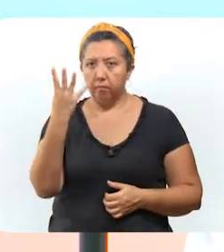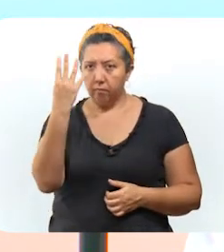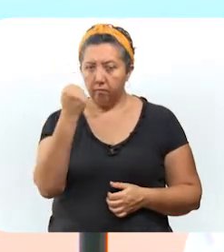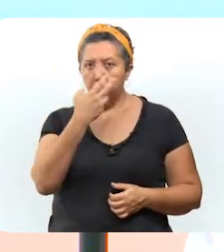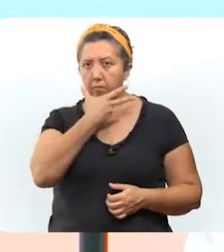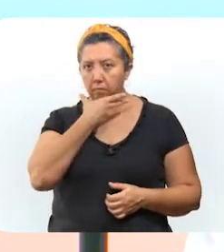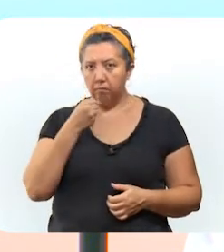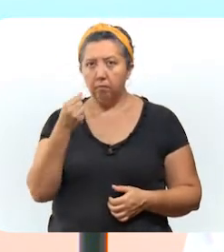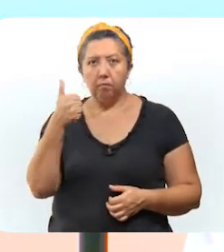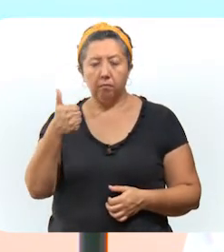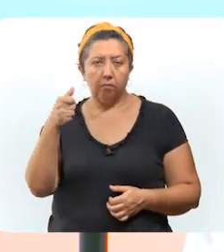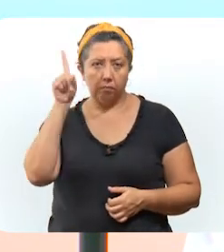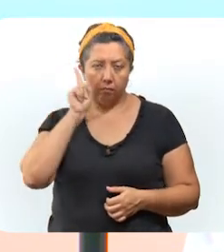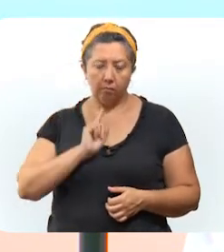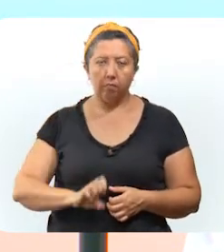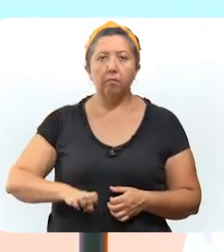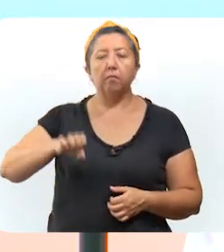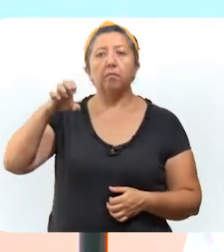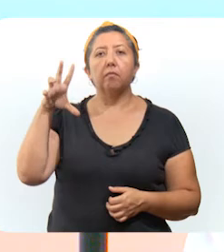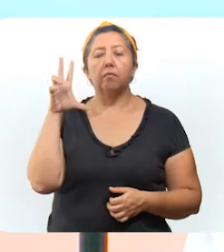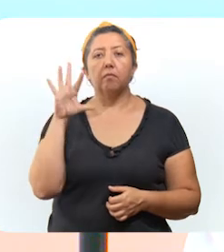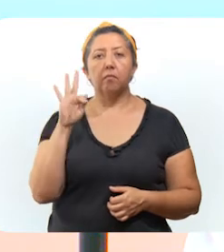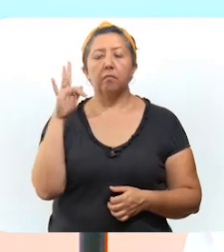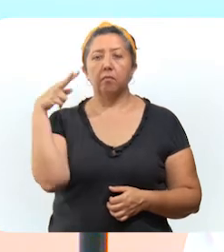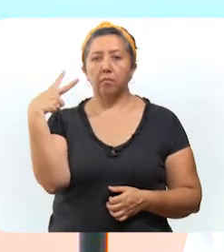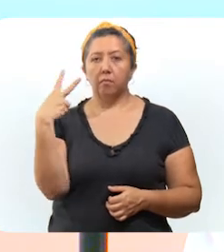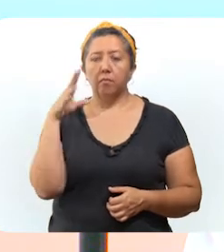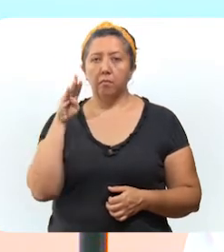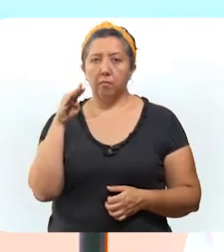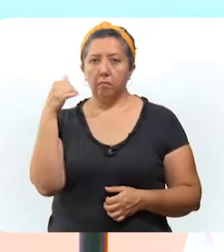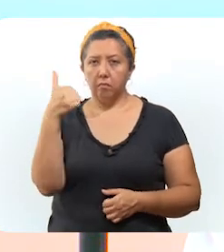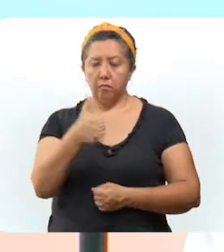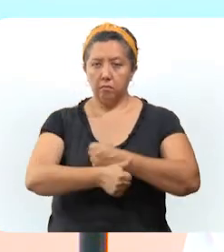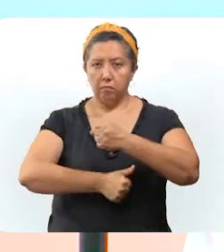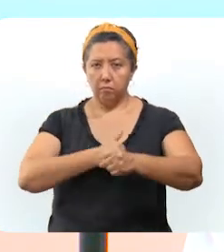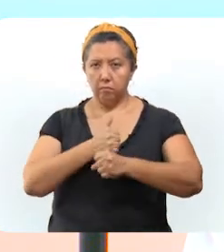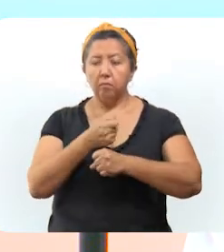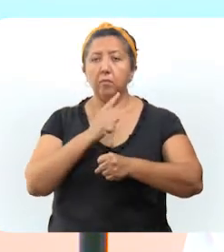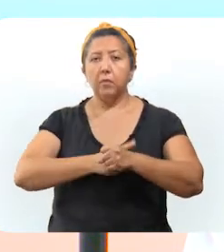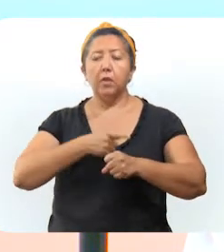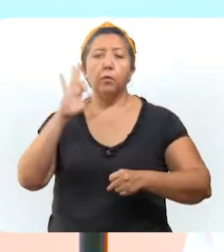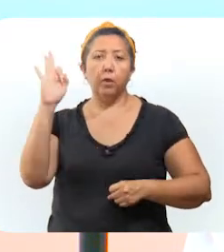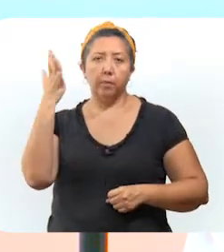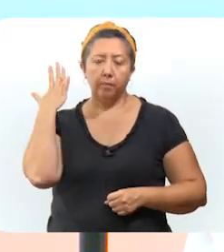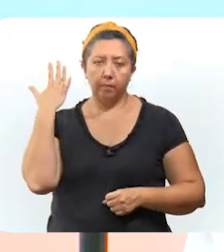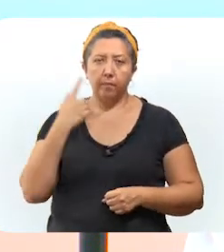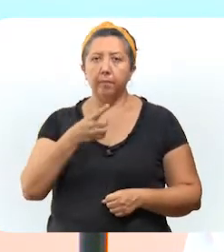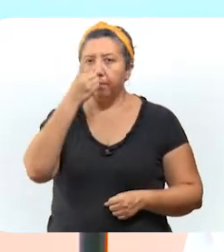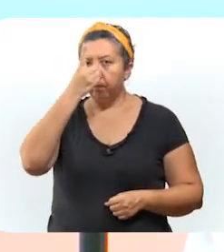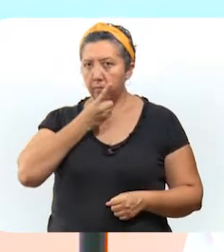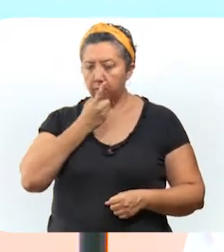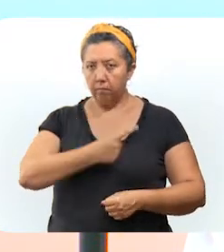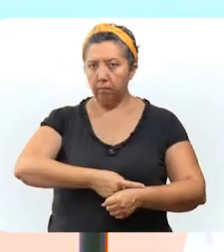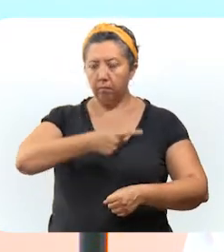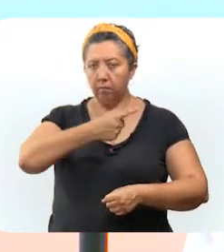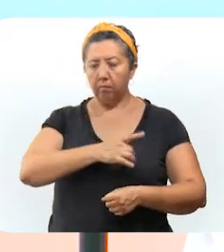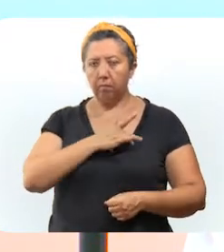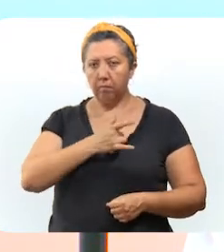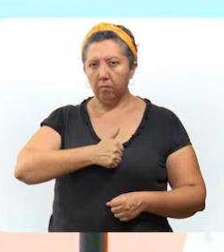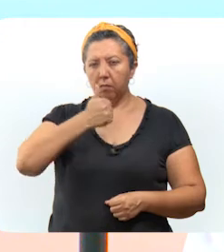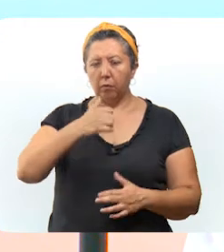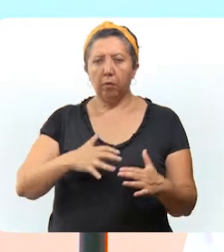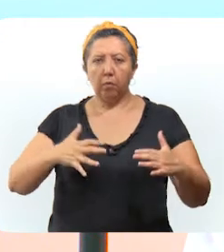9 hombres y 6 mujeres con un rango de edad de 42 a 96 años. Sus principales enfermedades fueron diabetes, hipertensión